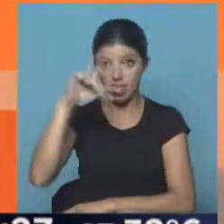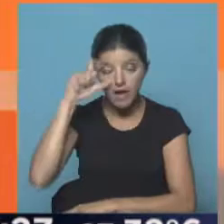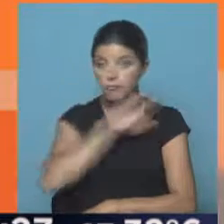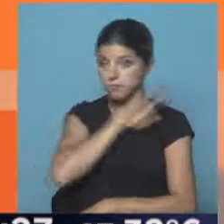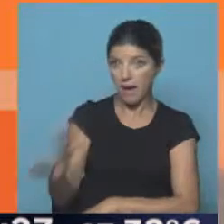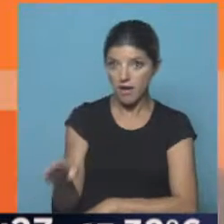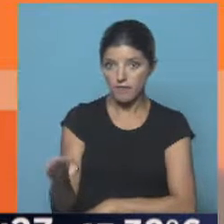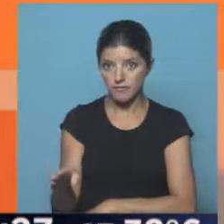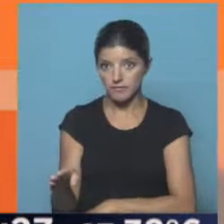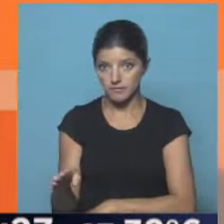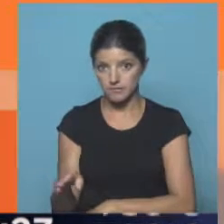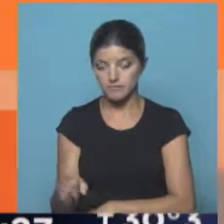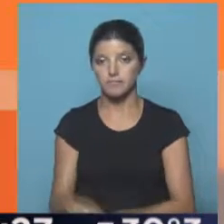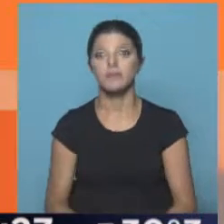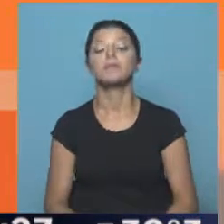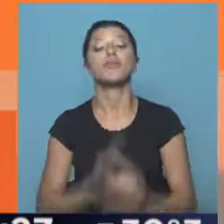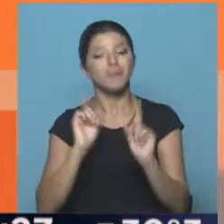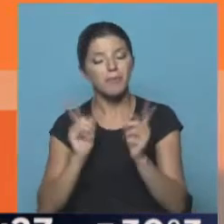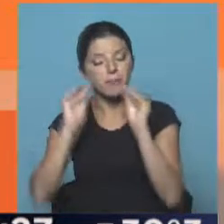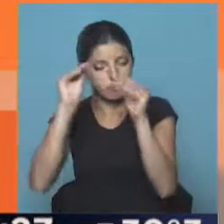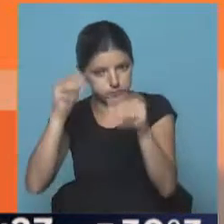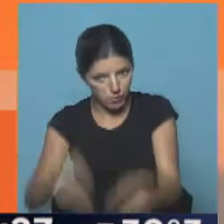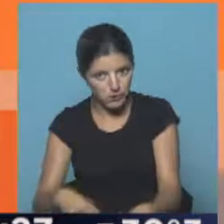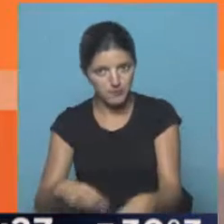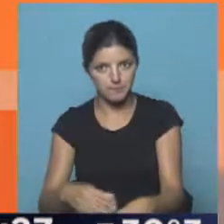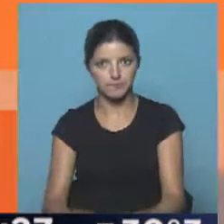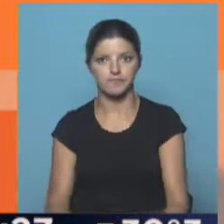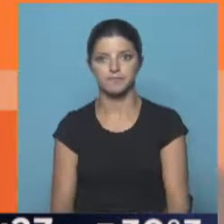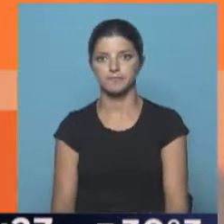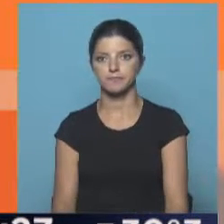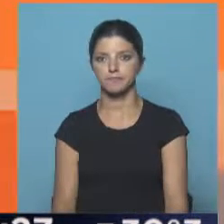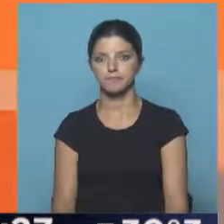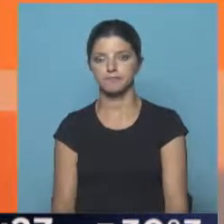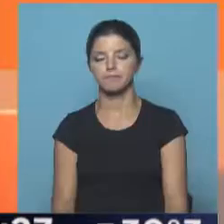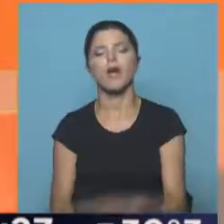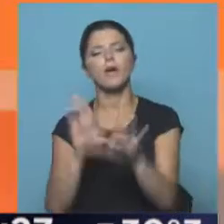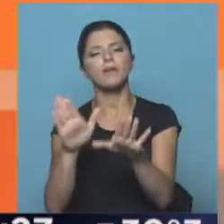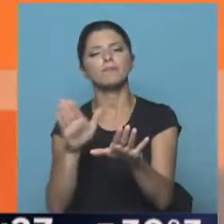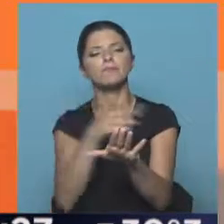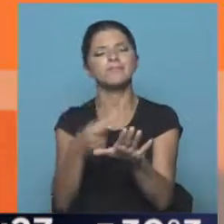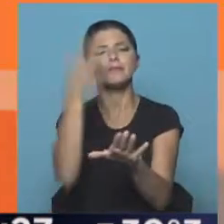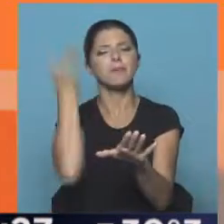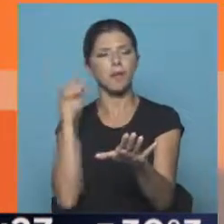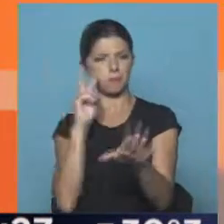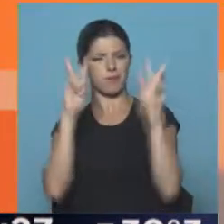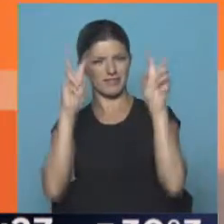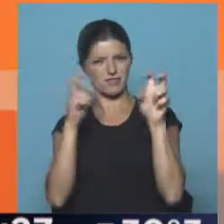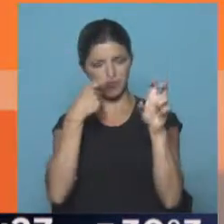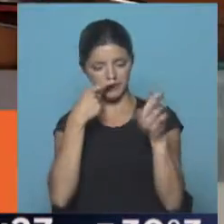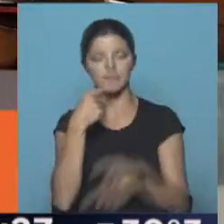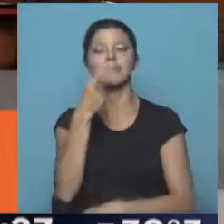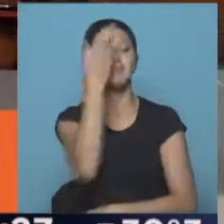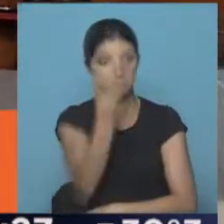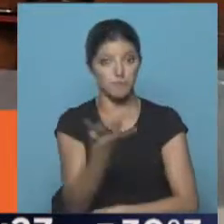terminó en un fracaso él mismo, y en lo que dice Jorge. Ahora, esta semana leí un título interesante, que es que Fillon es el